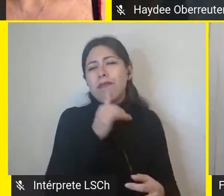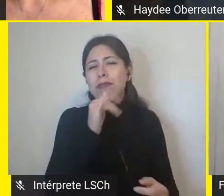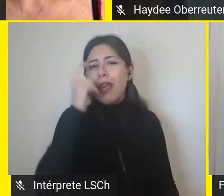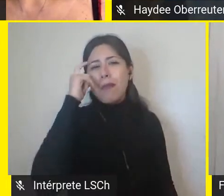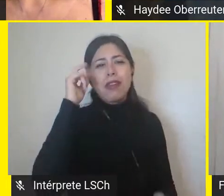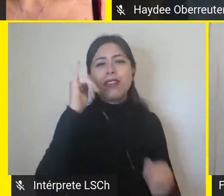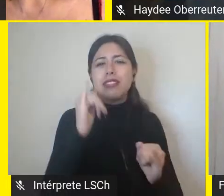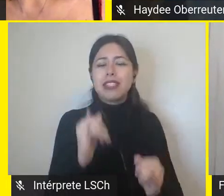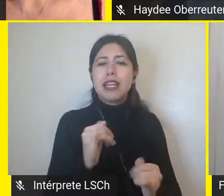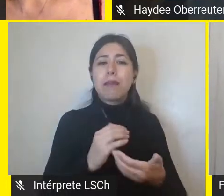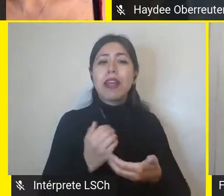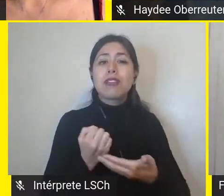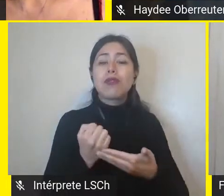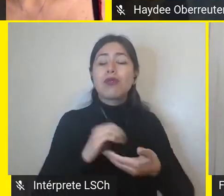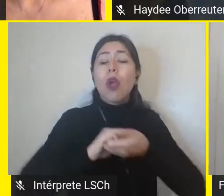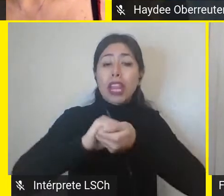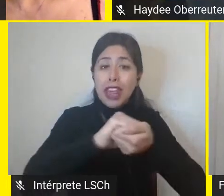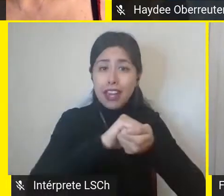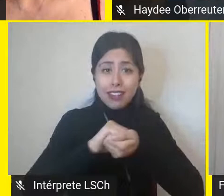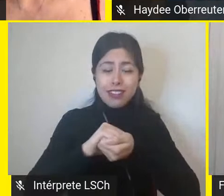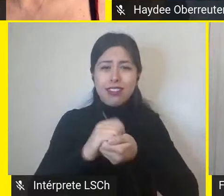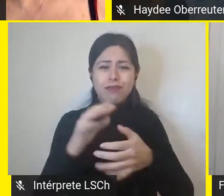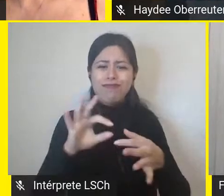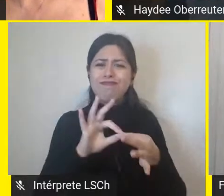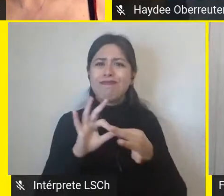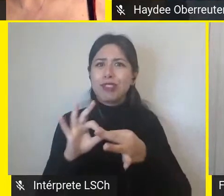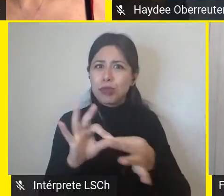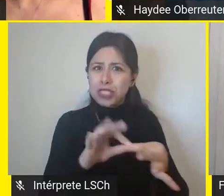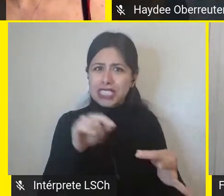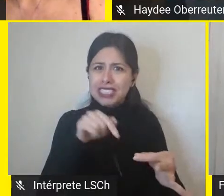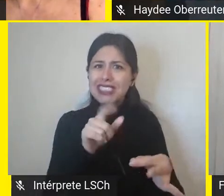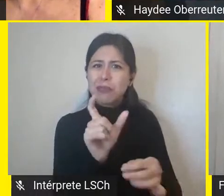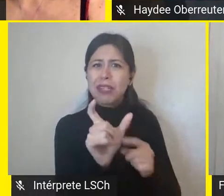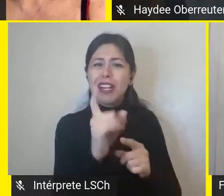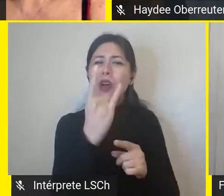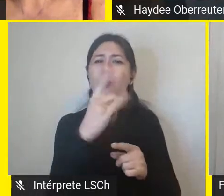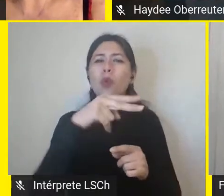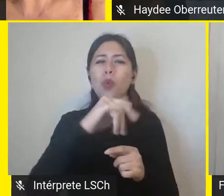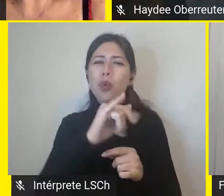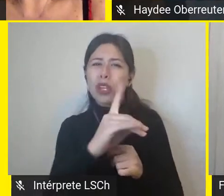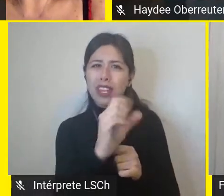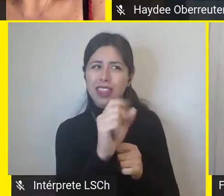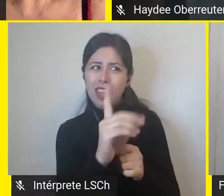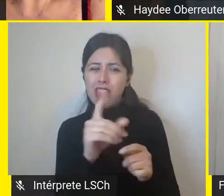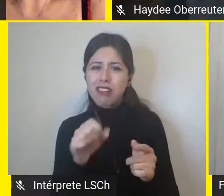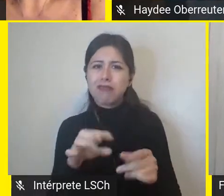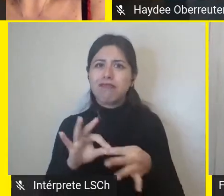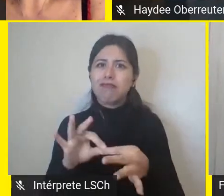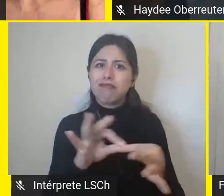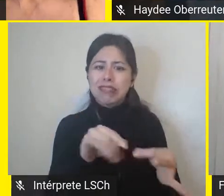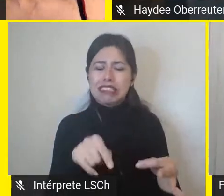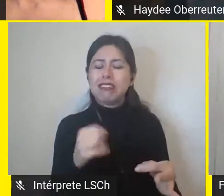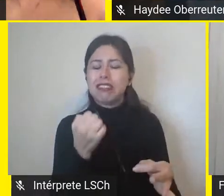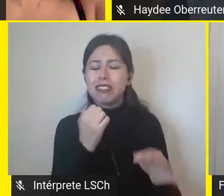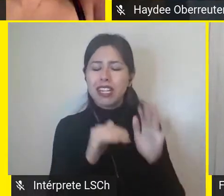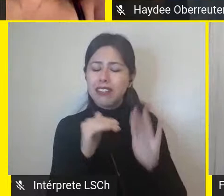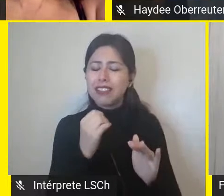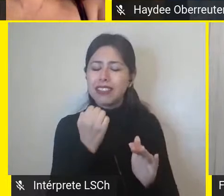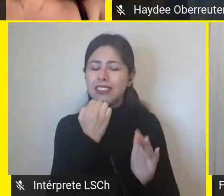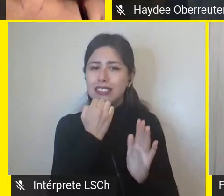solidaridad más que en la unidad, porque a mí la unidad me asusta también la palabra, ¿no? A veces se pega, no quiero decir con qué, ¿no?